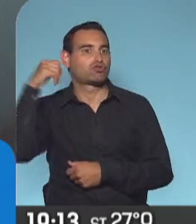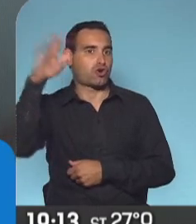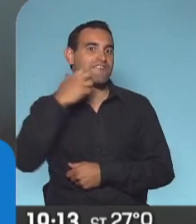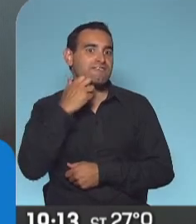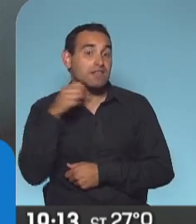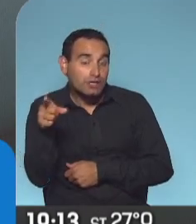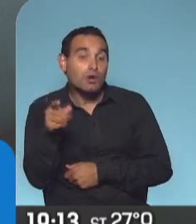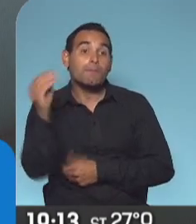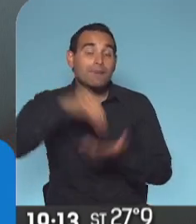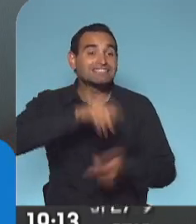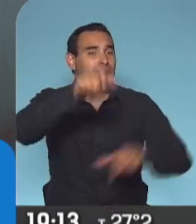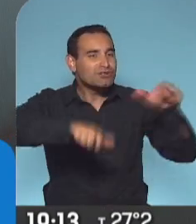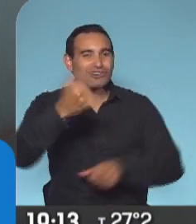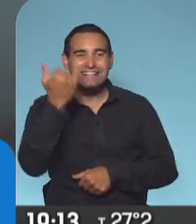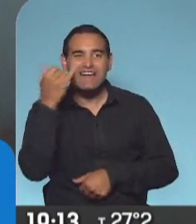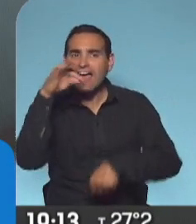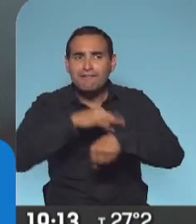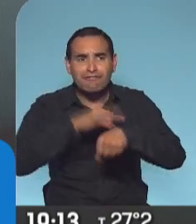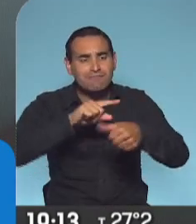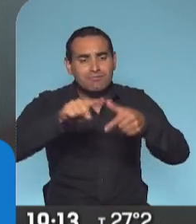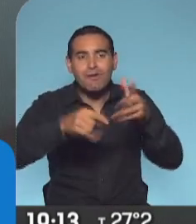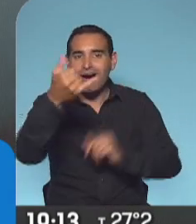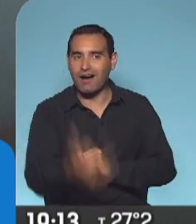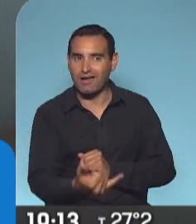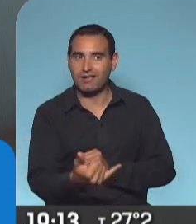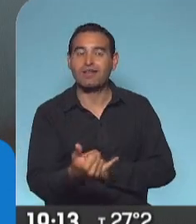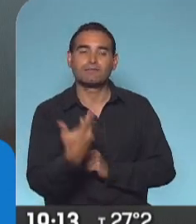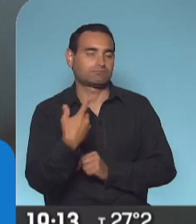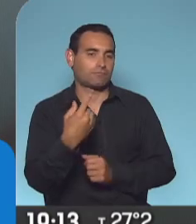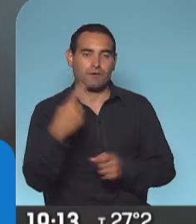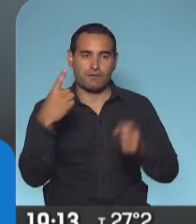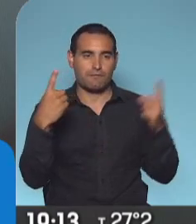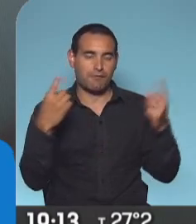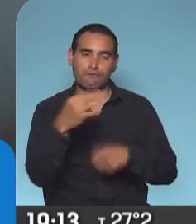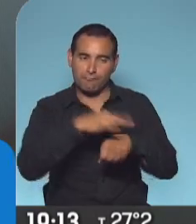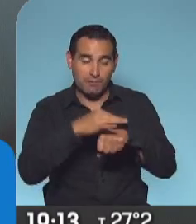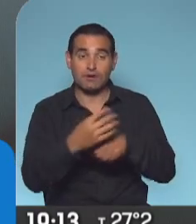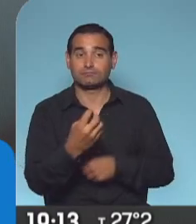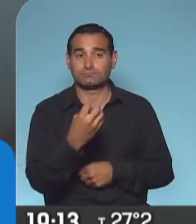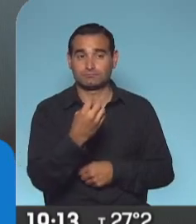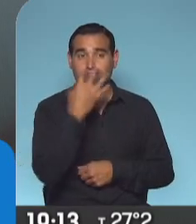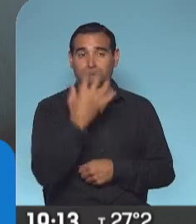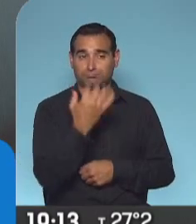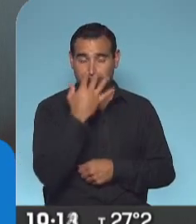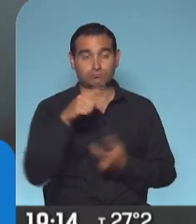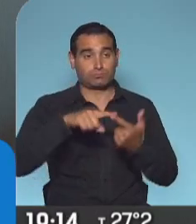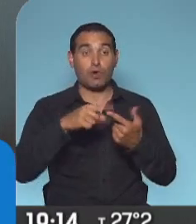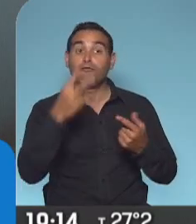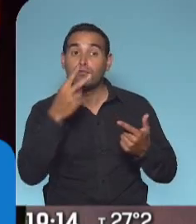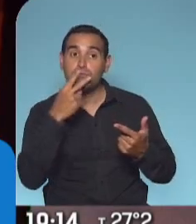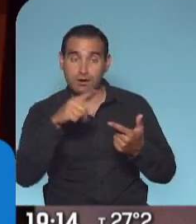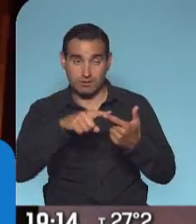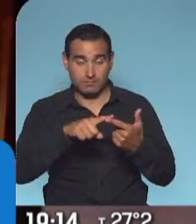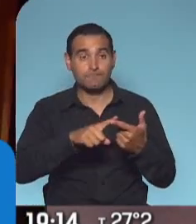aquel paciente que tiene enfermedades crónicas, enfermedades respiratorias, fumadores, que tiene una tasa de ataque muy